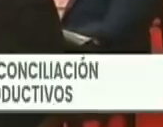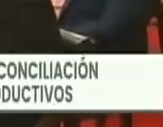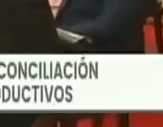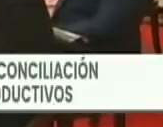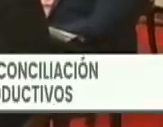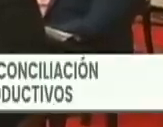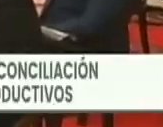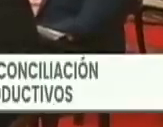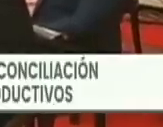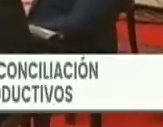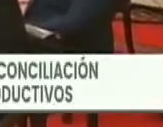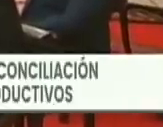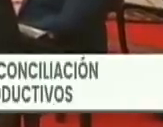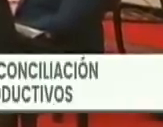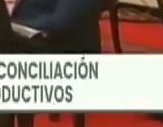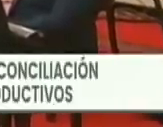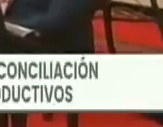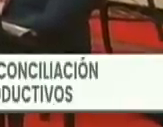primero venezuela